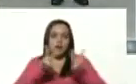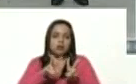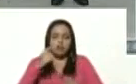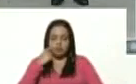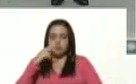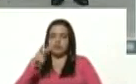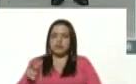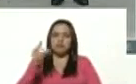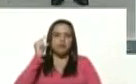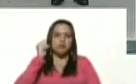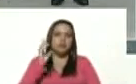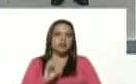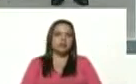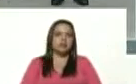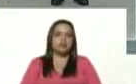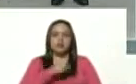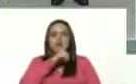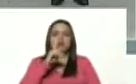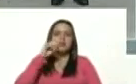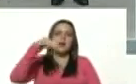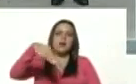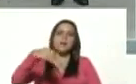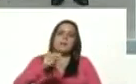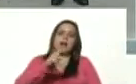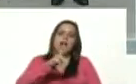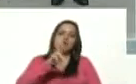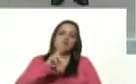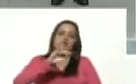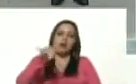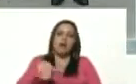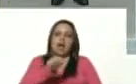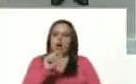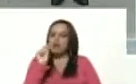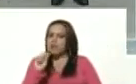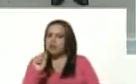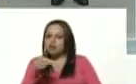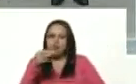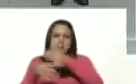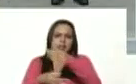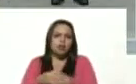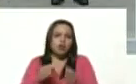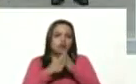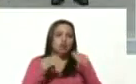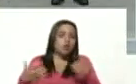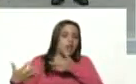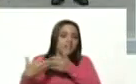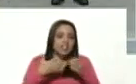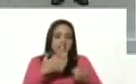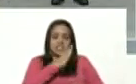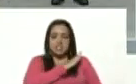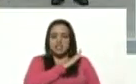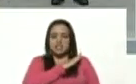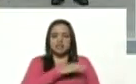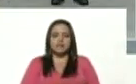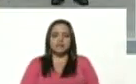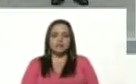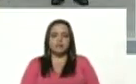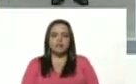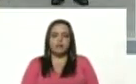pues. Maruja en unos minutos nos contó completo la batalla que han tenido.